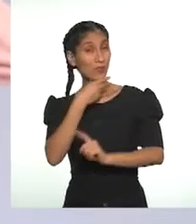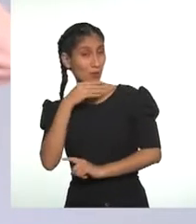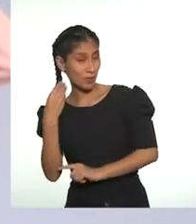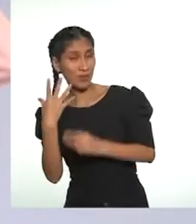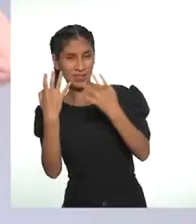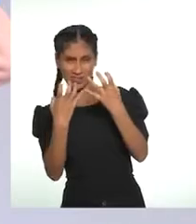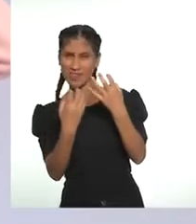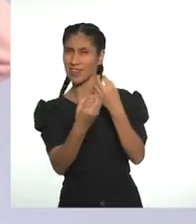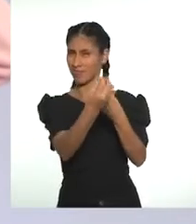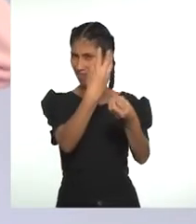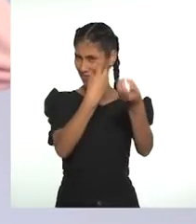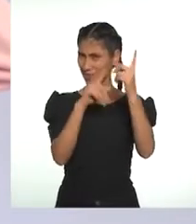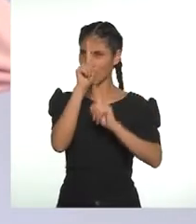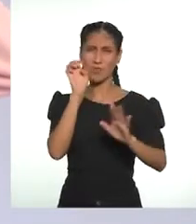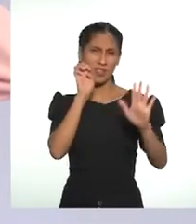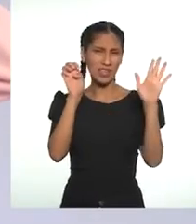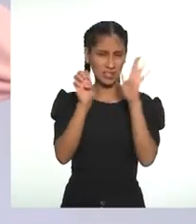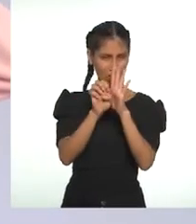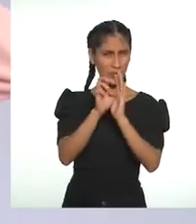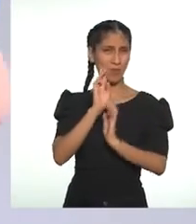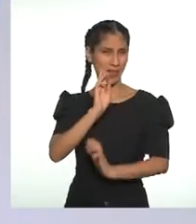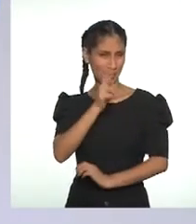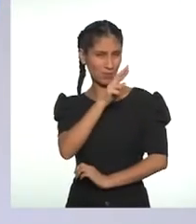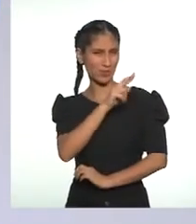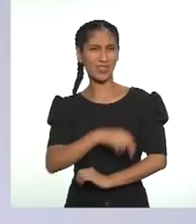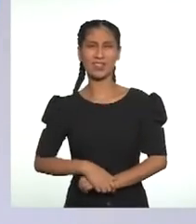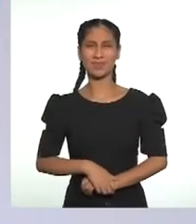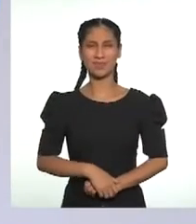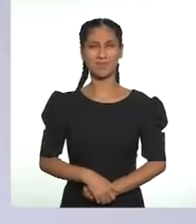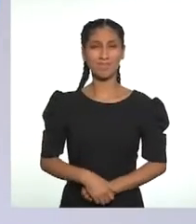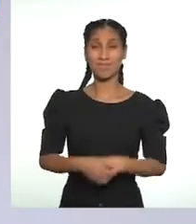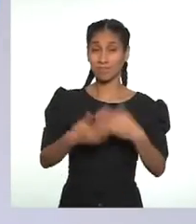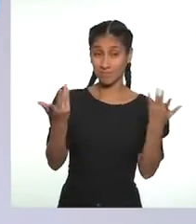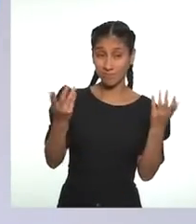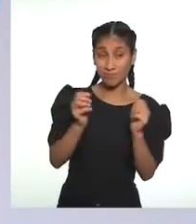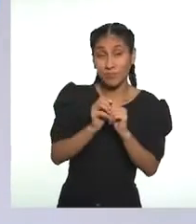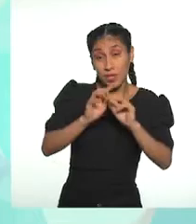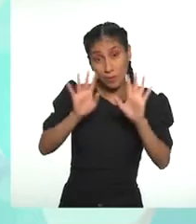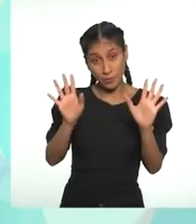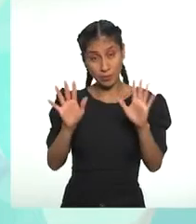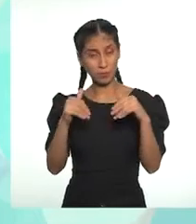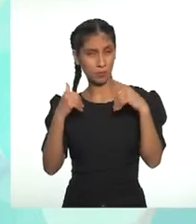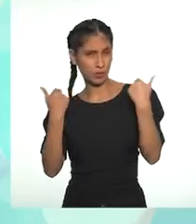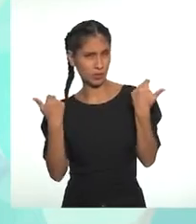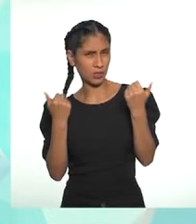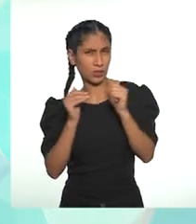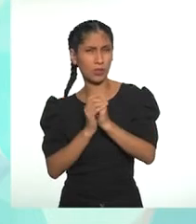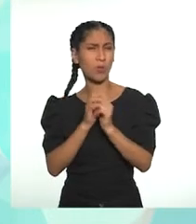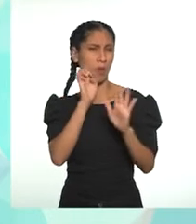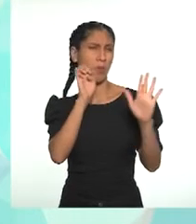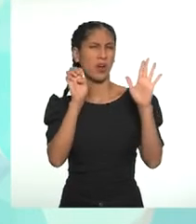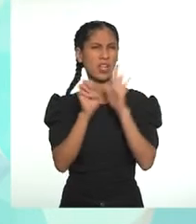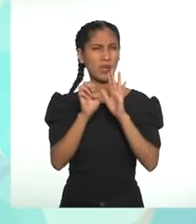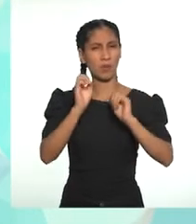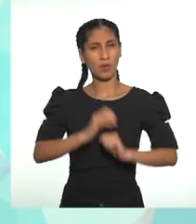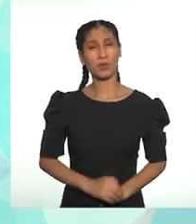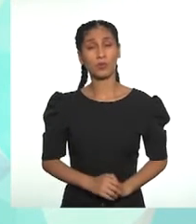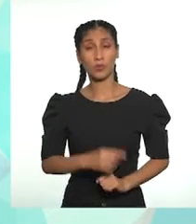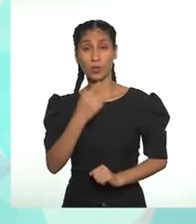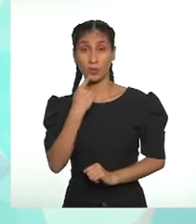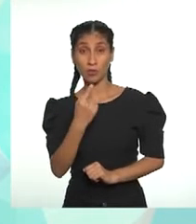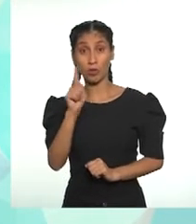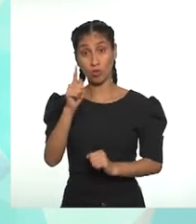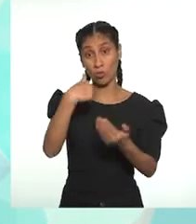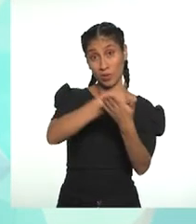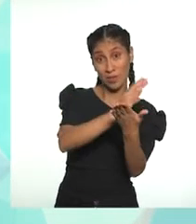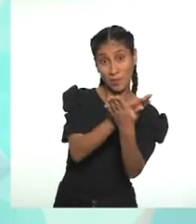de las chicas y chicos que quieren brindarnos algunos ejemplos para responder a esa pregunta. Puede ser en muchas ocasiones, como por